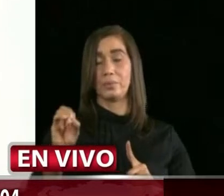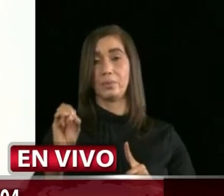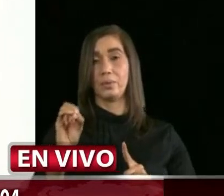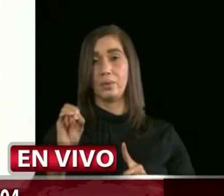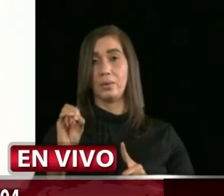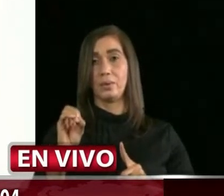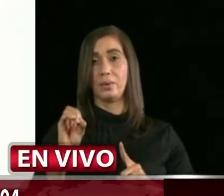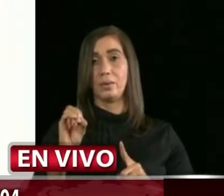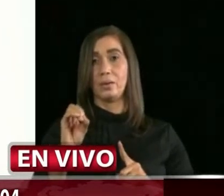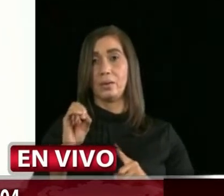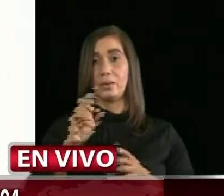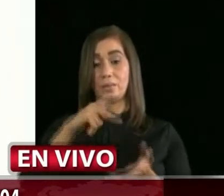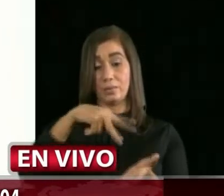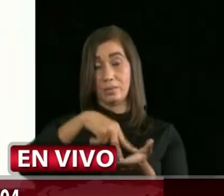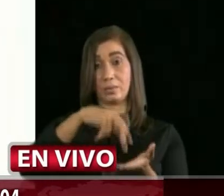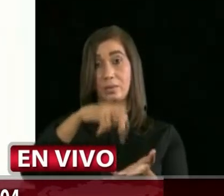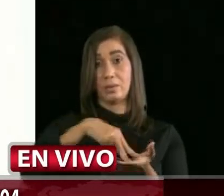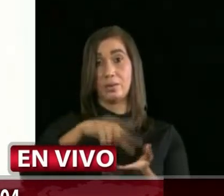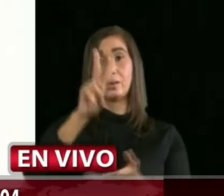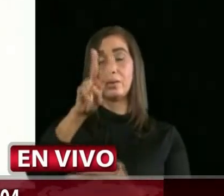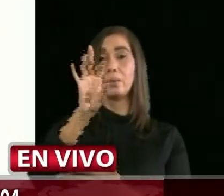2.57%. Salcedo,